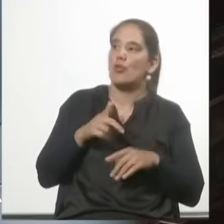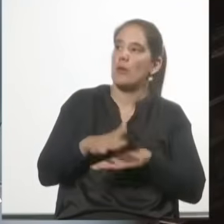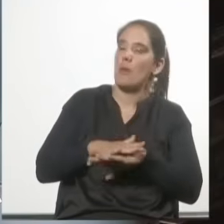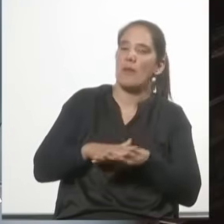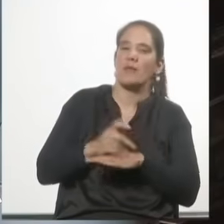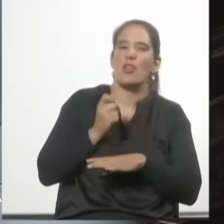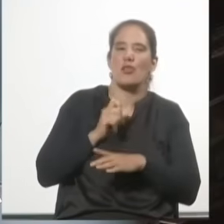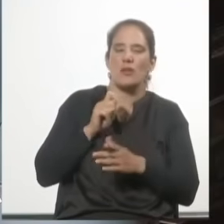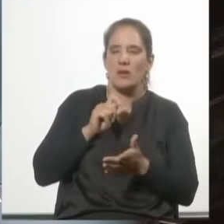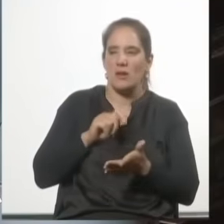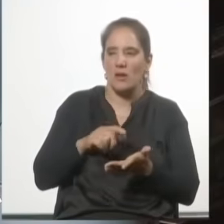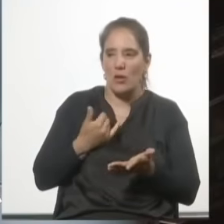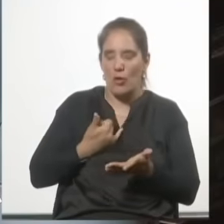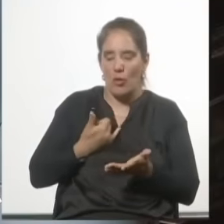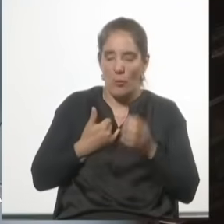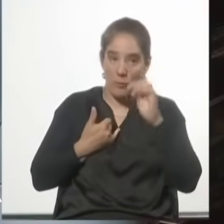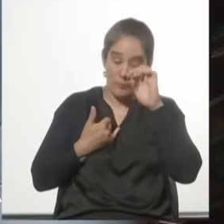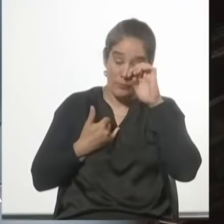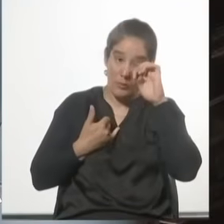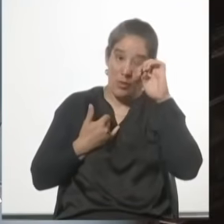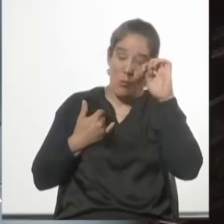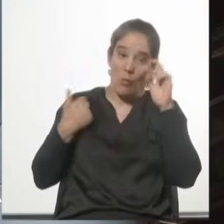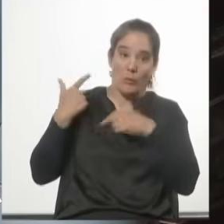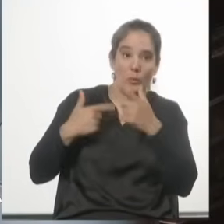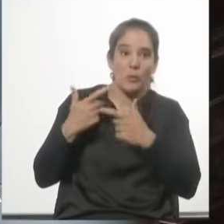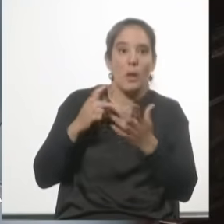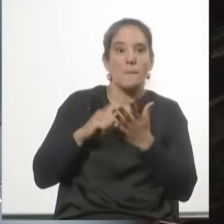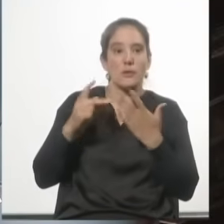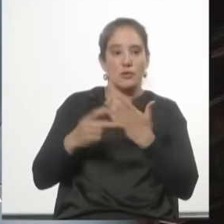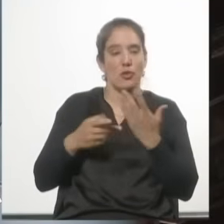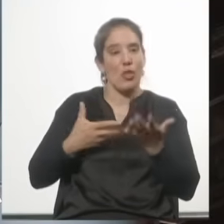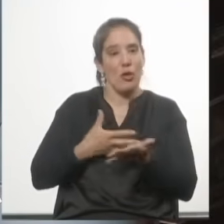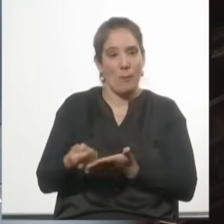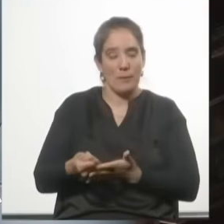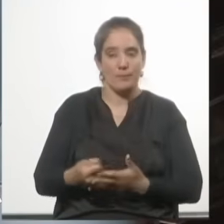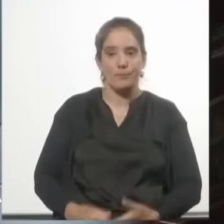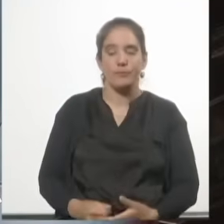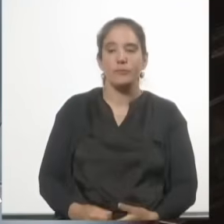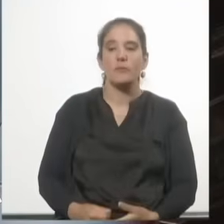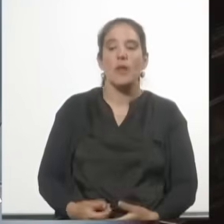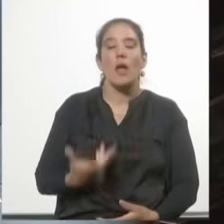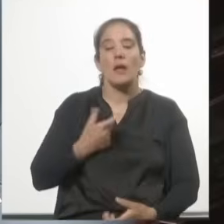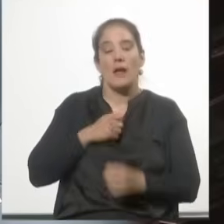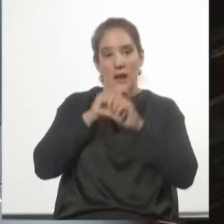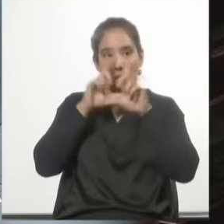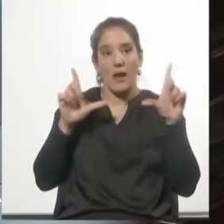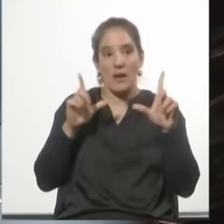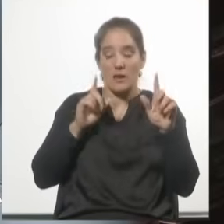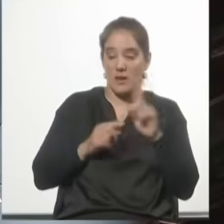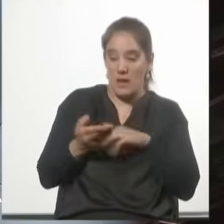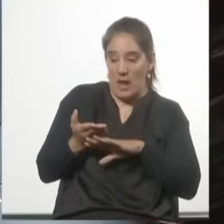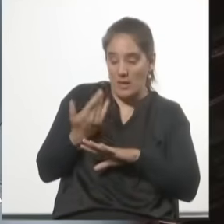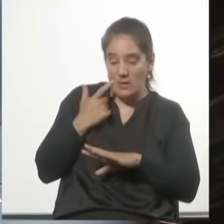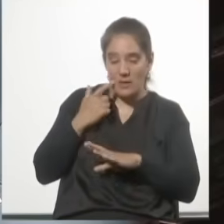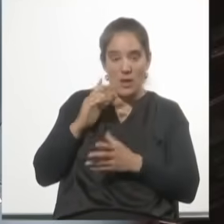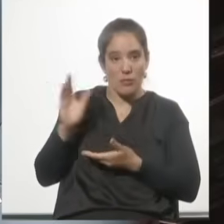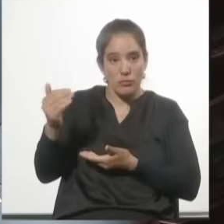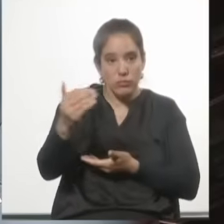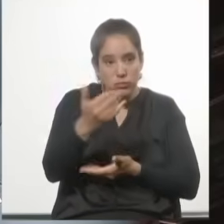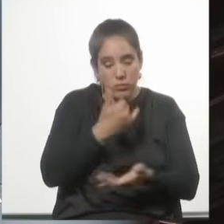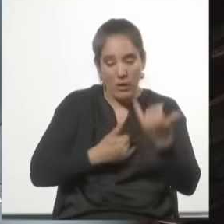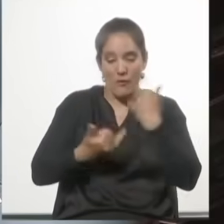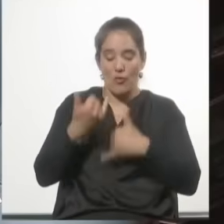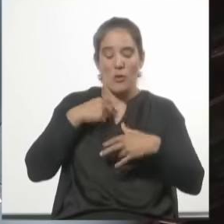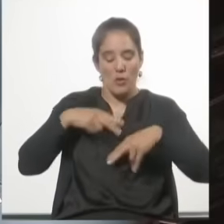que se recibía de la anterior administración este proyecto en curso. Conviene aclarar que en manera alguna dicha recopilación